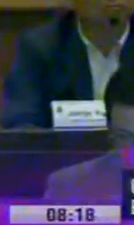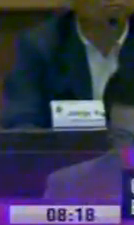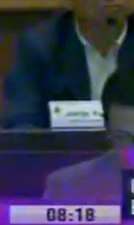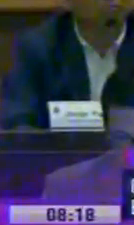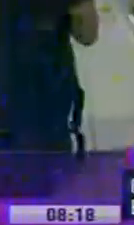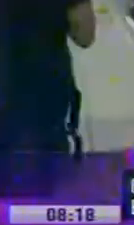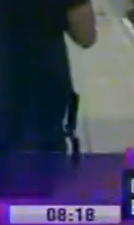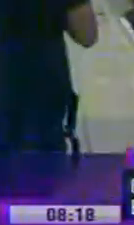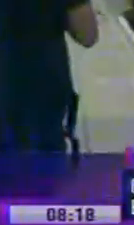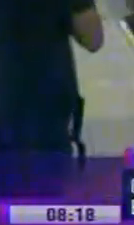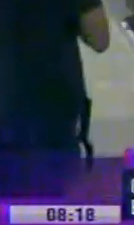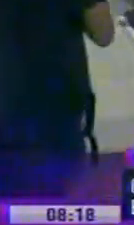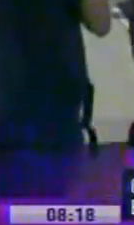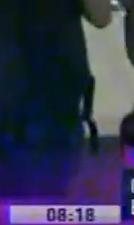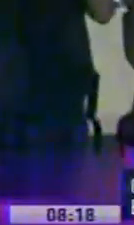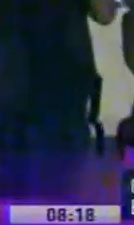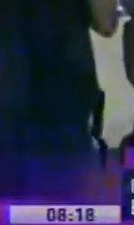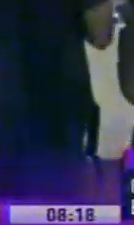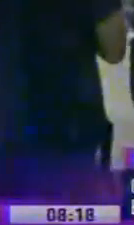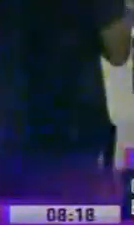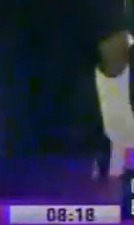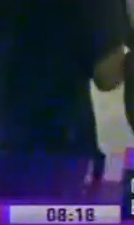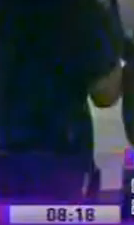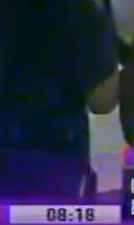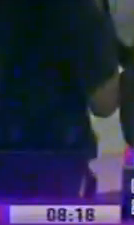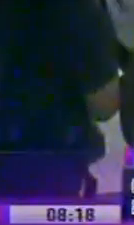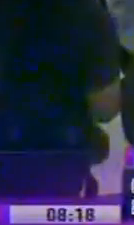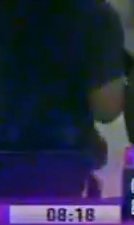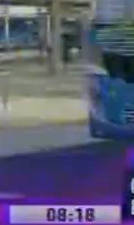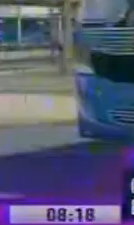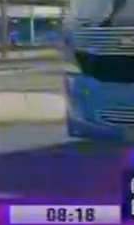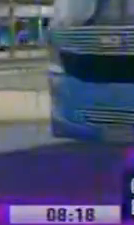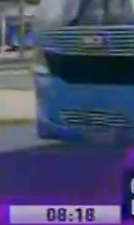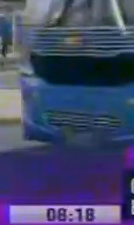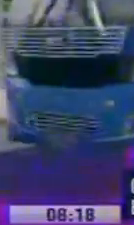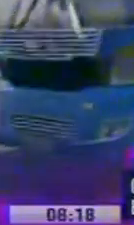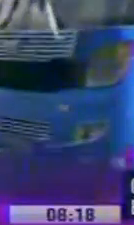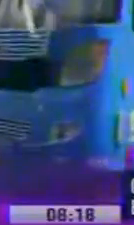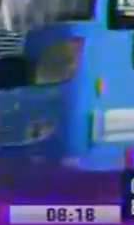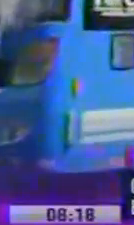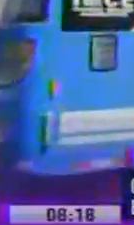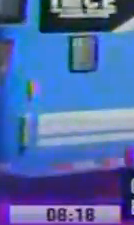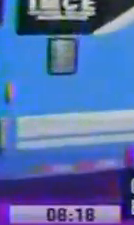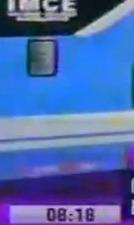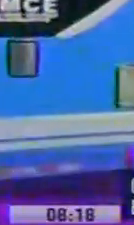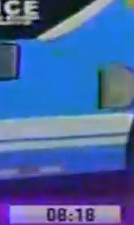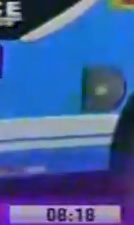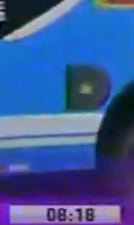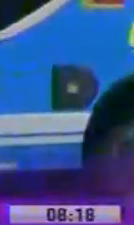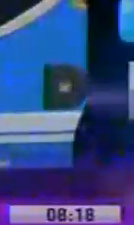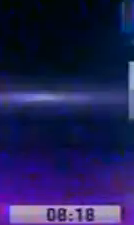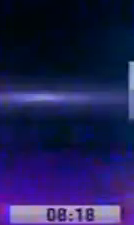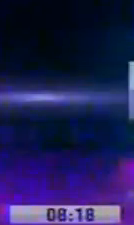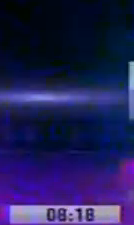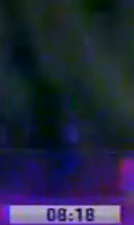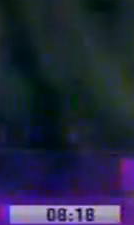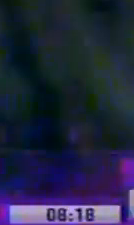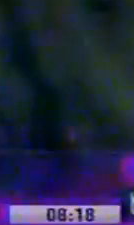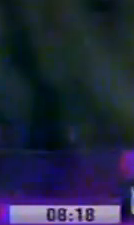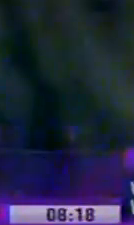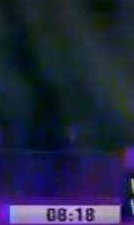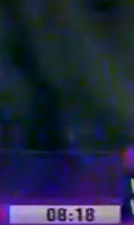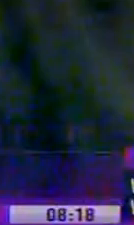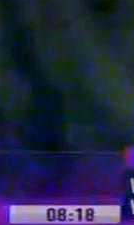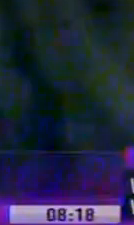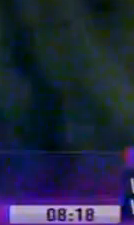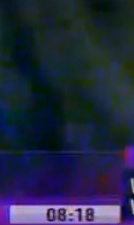tarifario del transporte urbano ya estaría en la Comisión de Movilidad para ser tratado por el Consejo Metropolitano. Hay una fuga de agua y unas